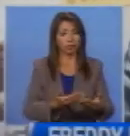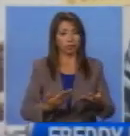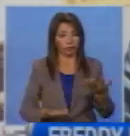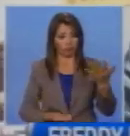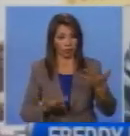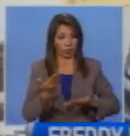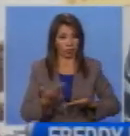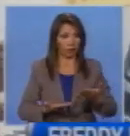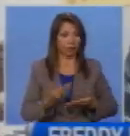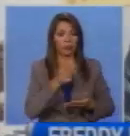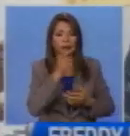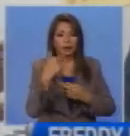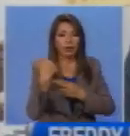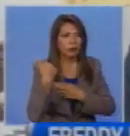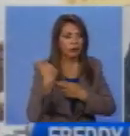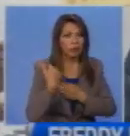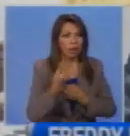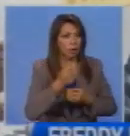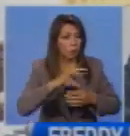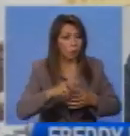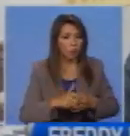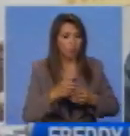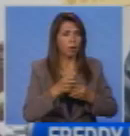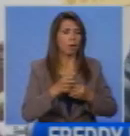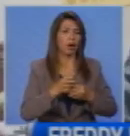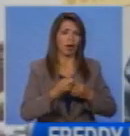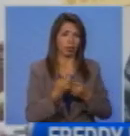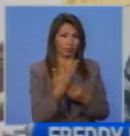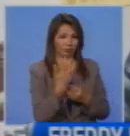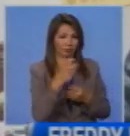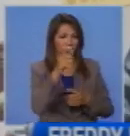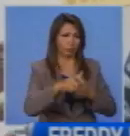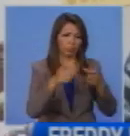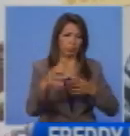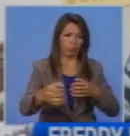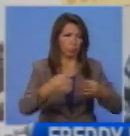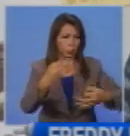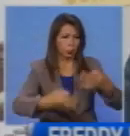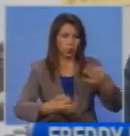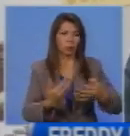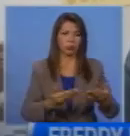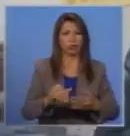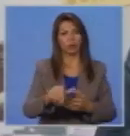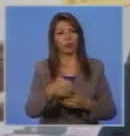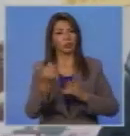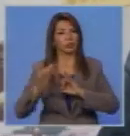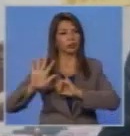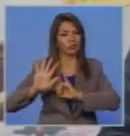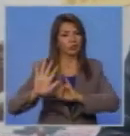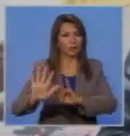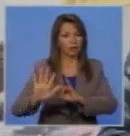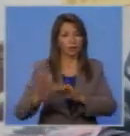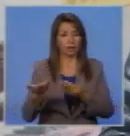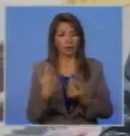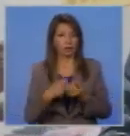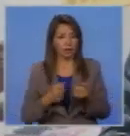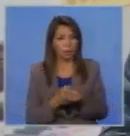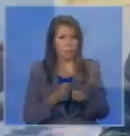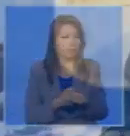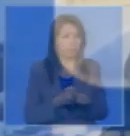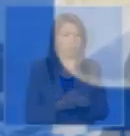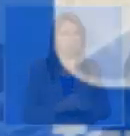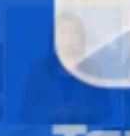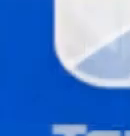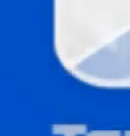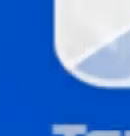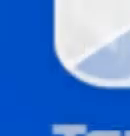calidad de autores del delito de peculado contra 13 ciudadanos y contra otros 6 en calidad de encubridores.